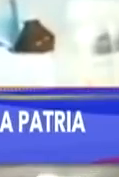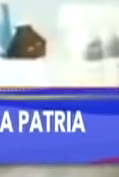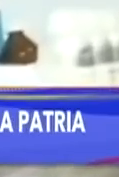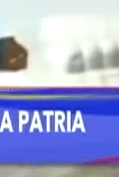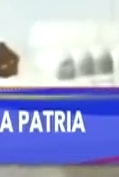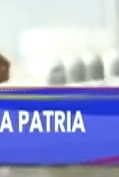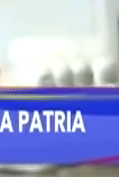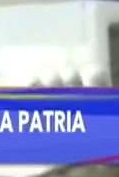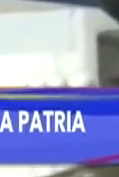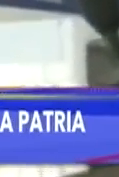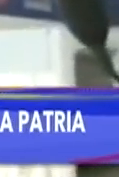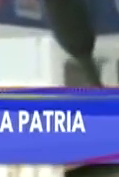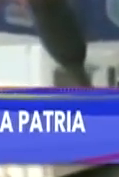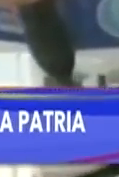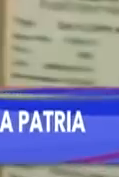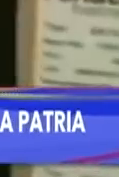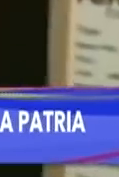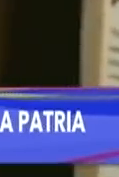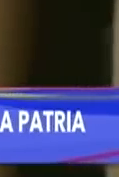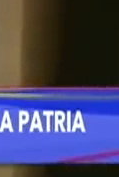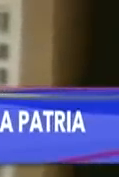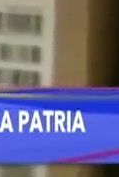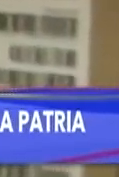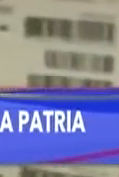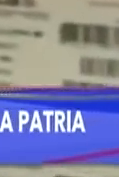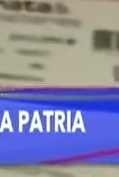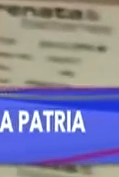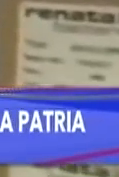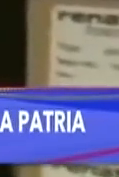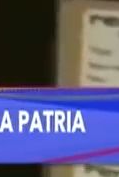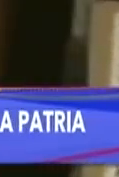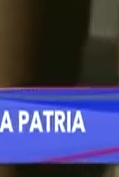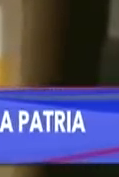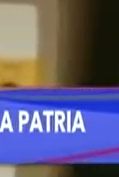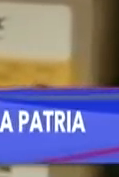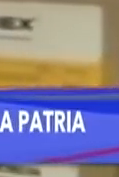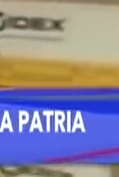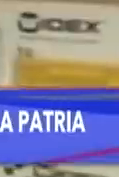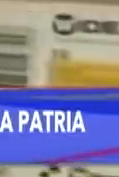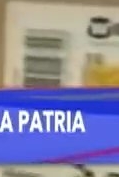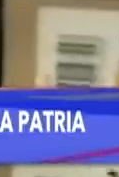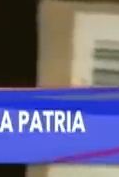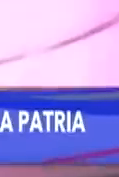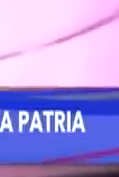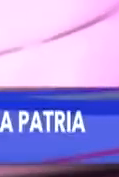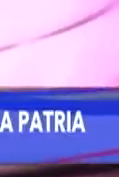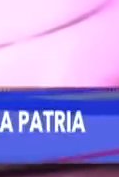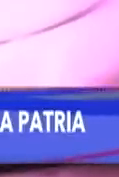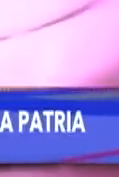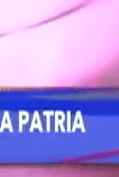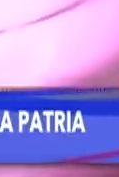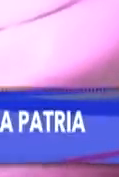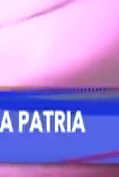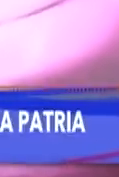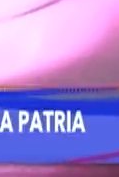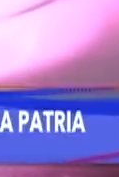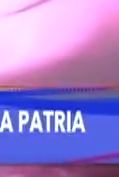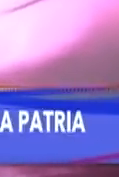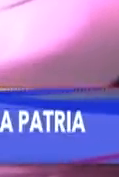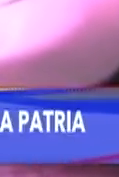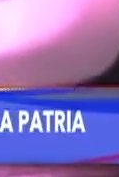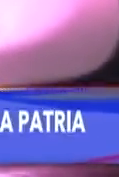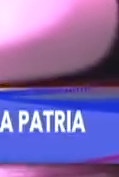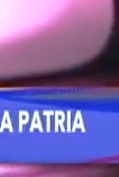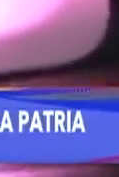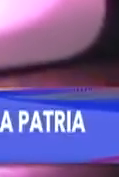día, para nosotros es difícil de escuchar, que puede escuchar hasta el aire. Bueno, muchísimas gracias le doy a usted por